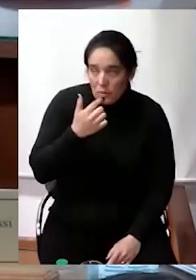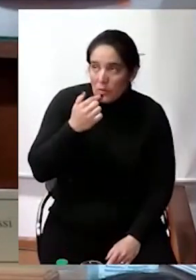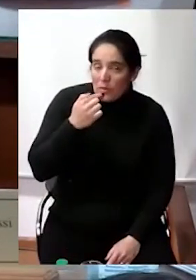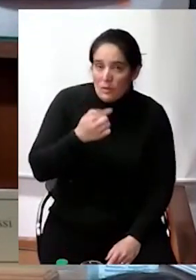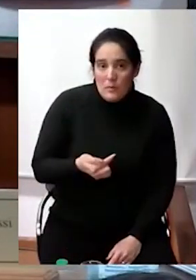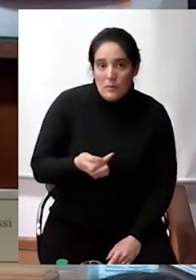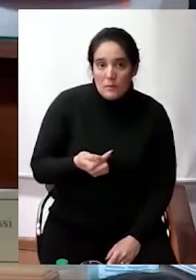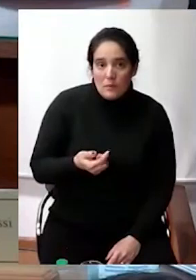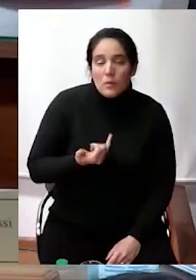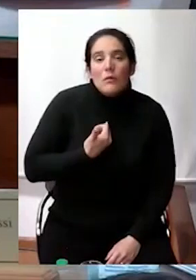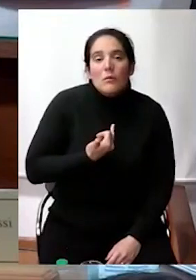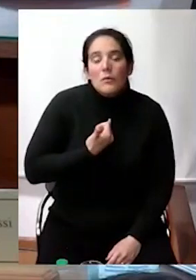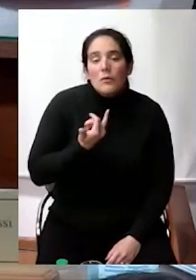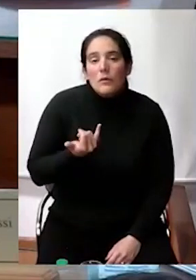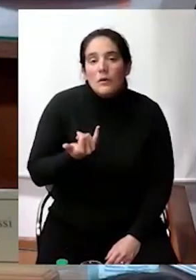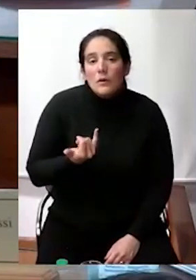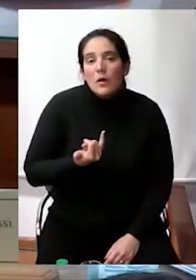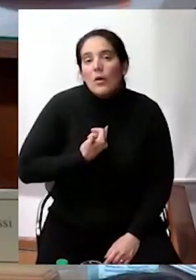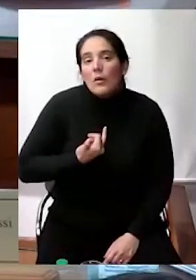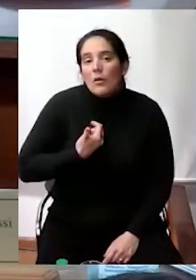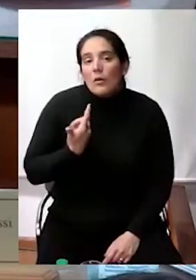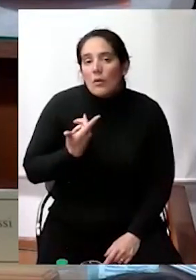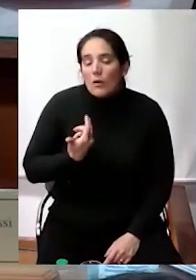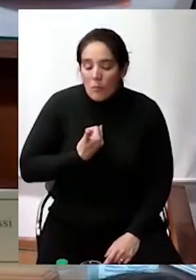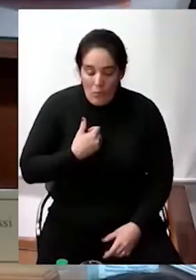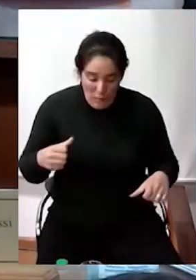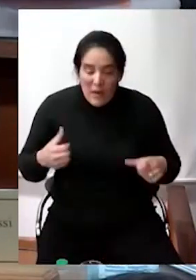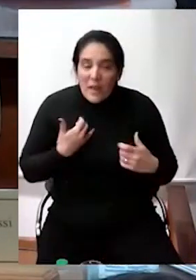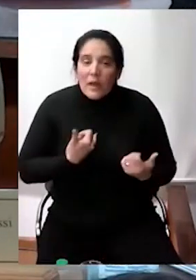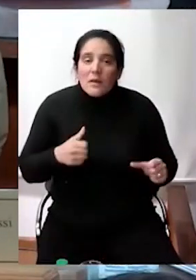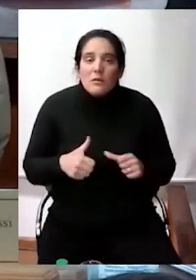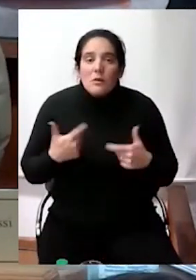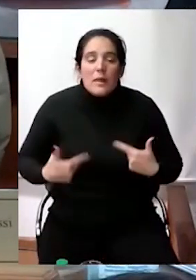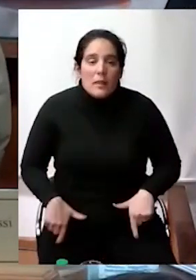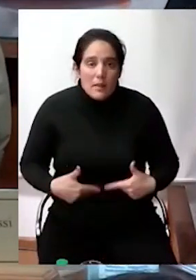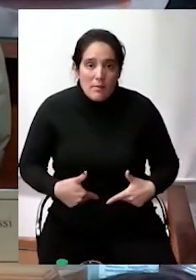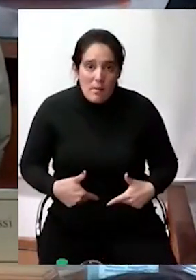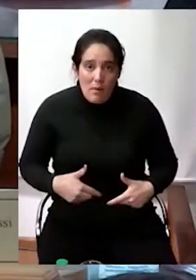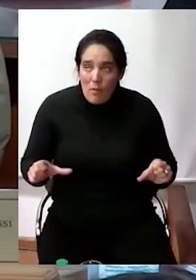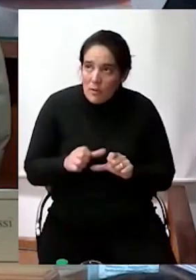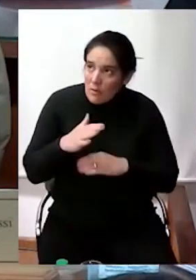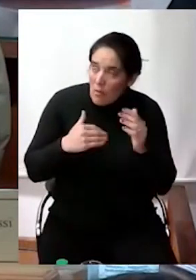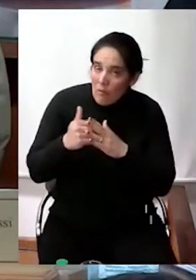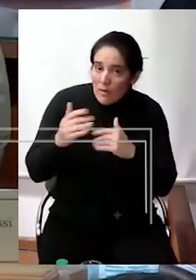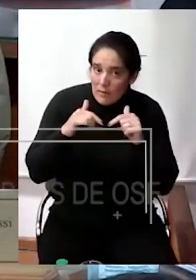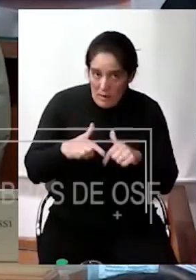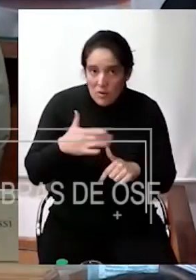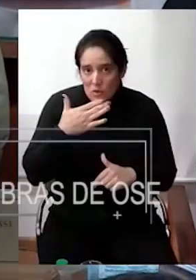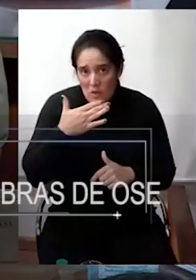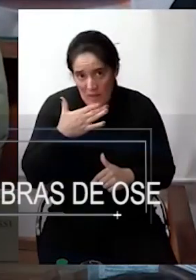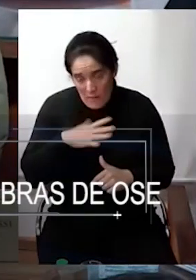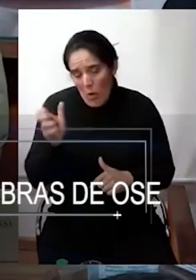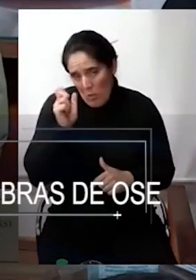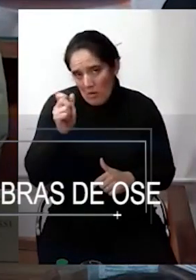es cómo actúa como policía territorial cuando se hacen obras de este tipo más allá entendemos de la